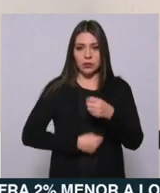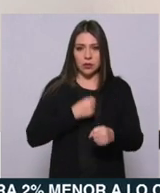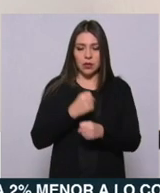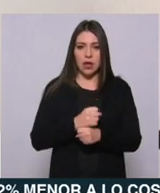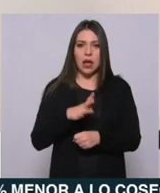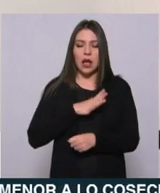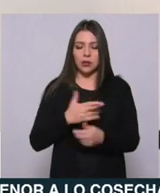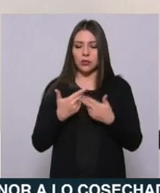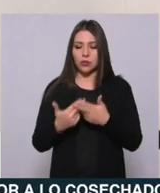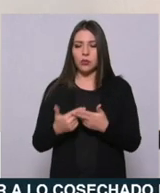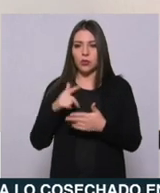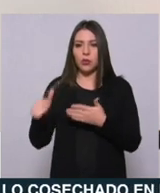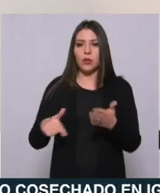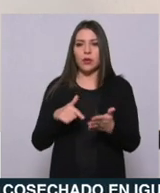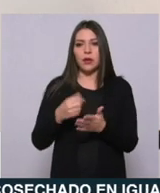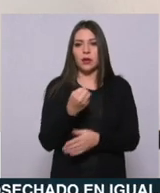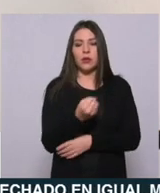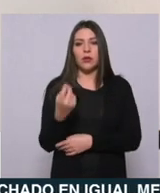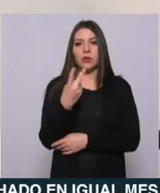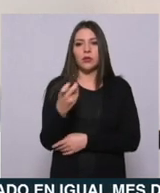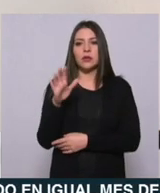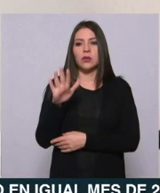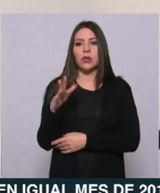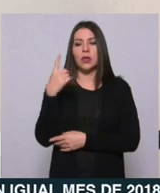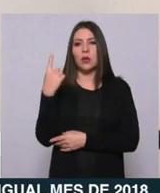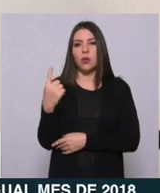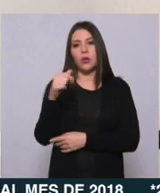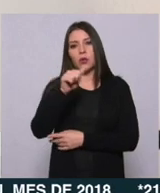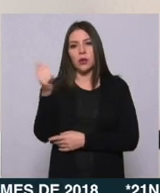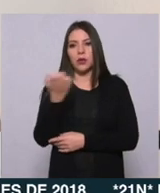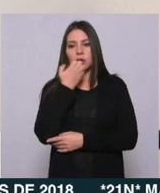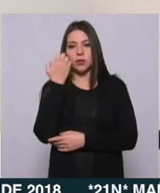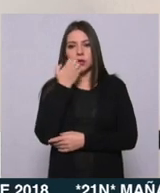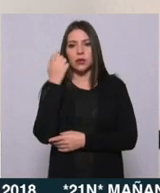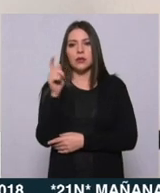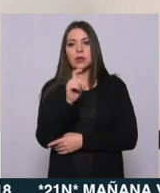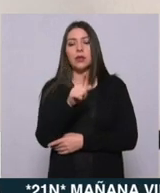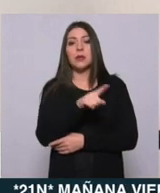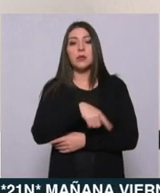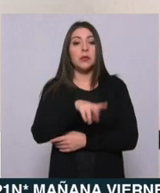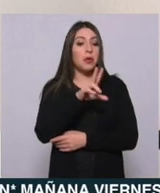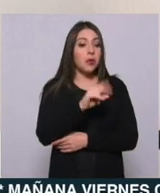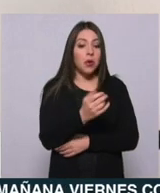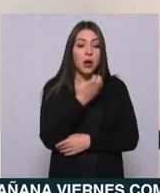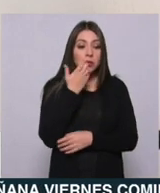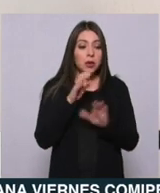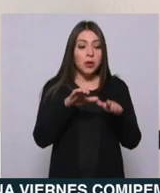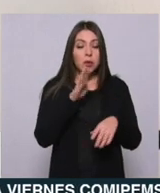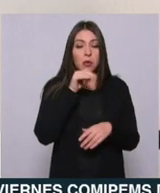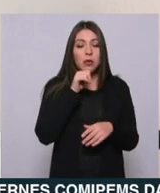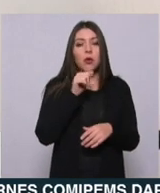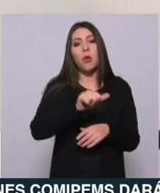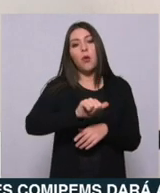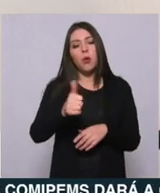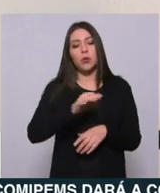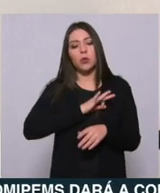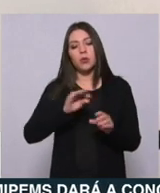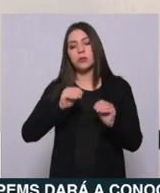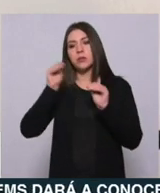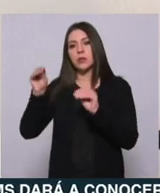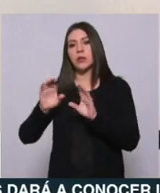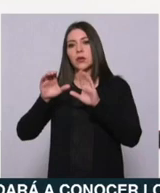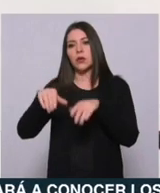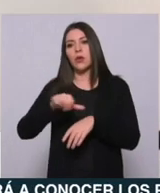lugares disponibles 251 opciones, que es a las que podrán dirigirse los que